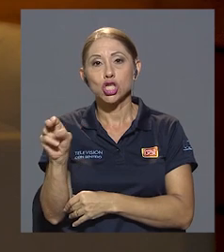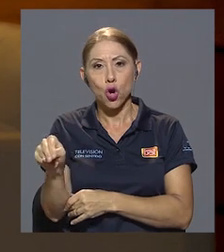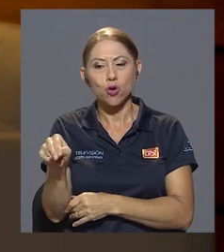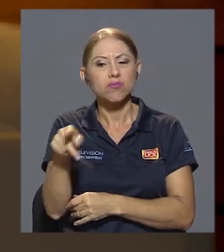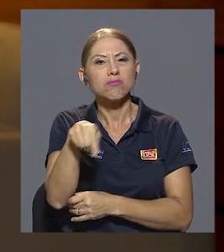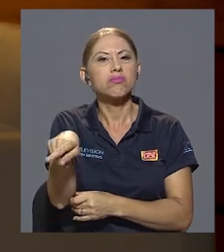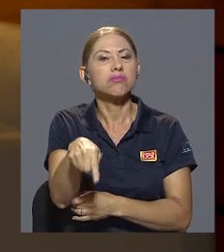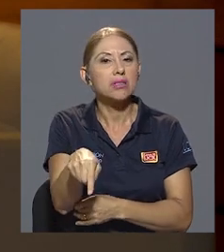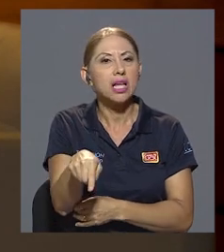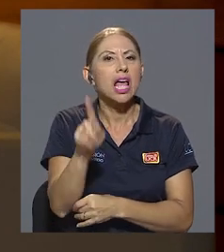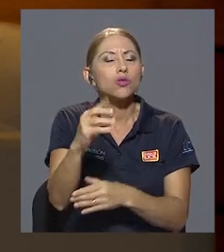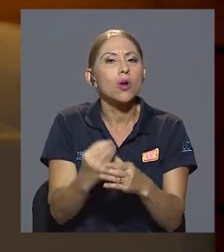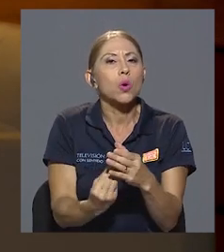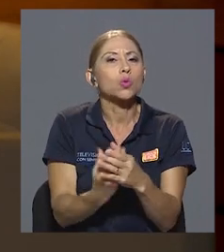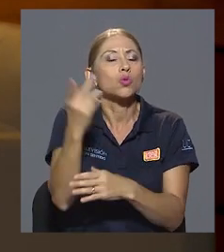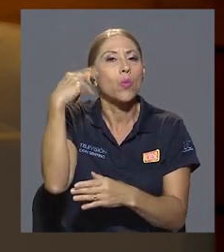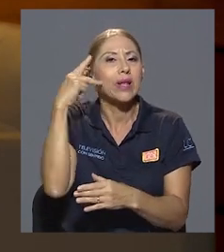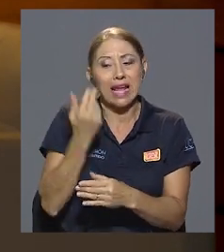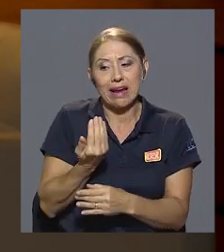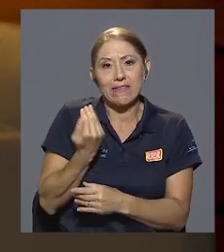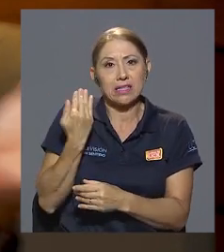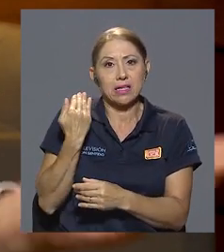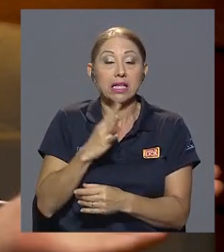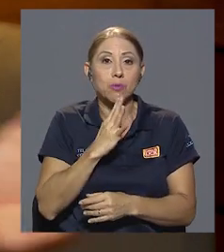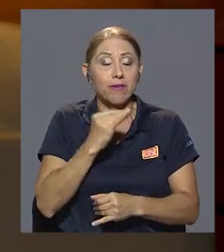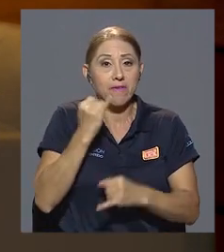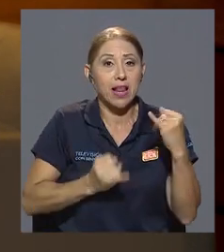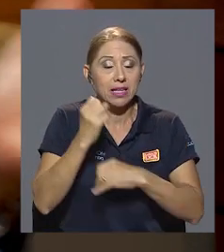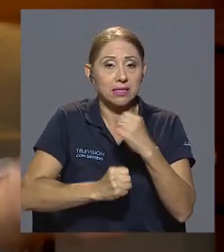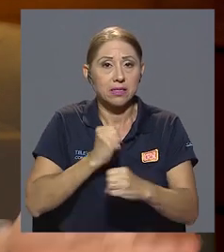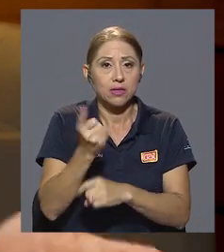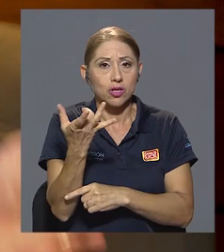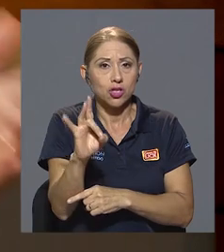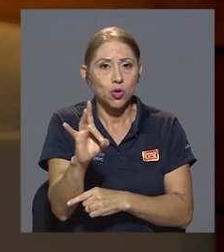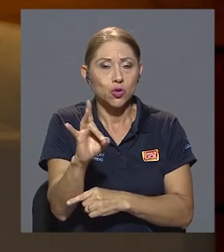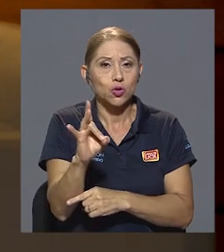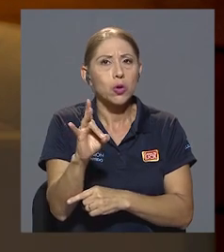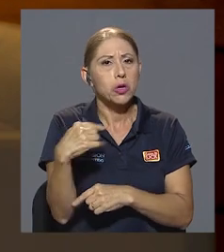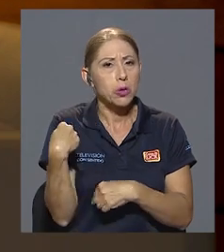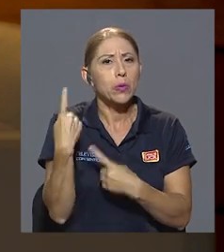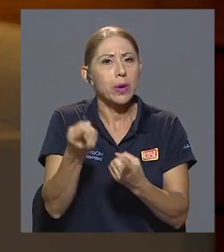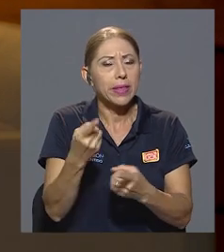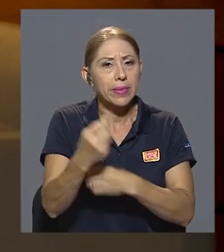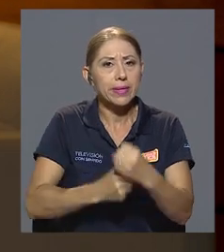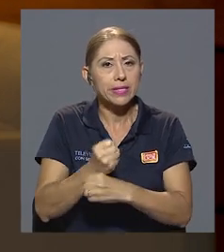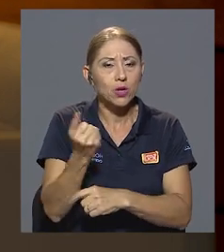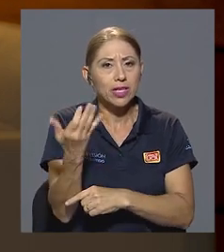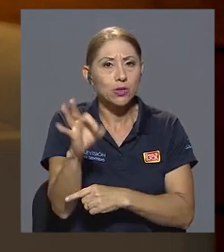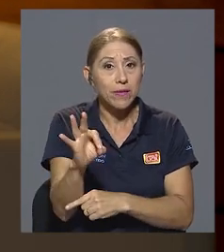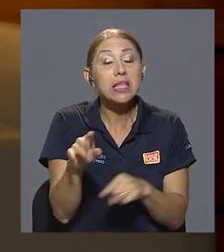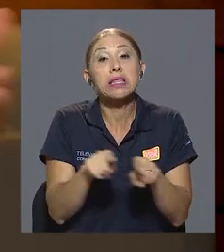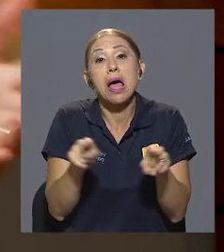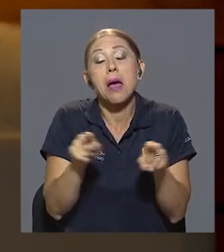construcción política relativamente reciente o sea estamos hablando del siglo de finales del siglo 18 y durante el siglo